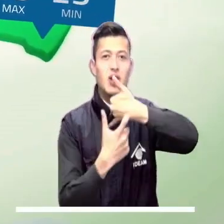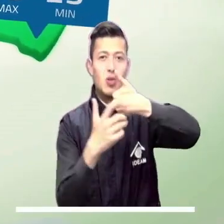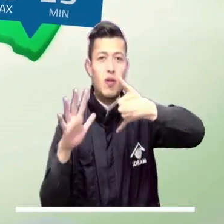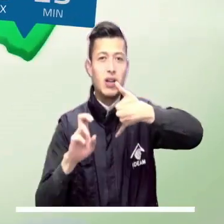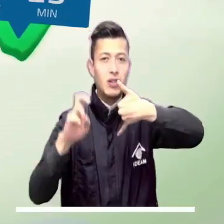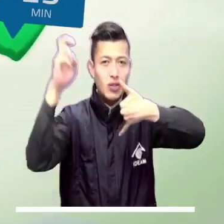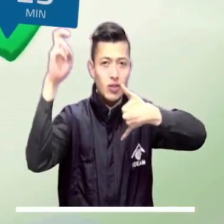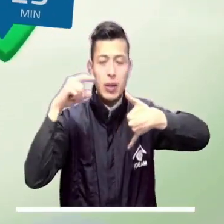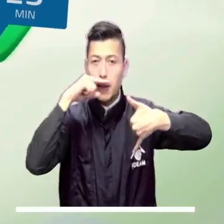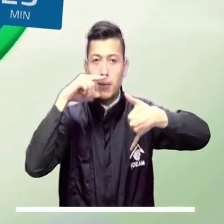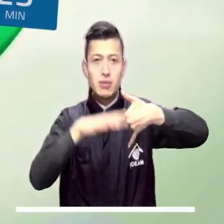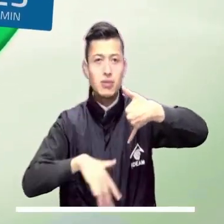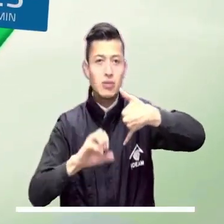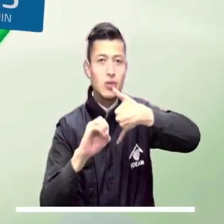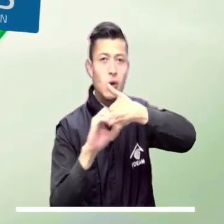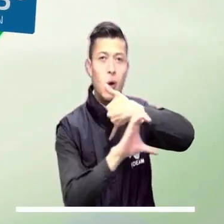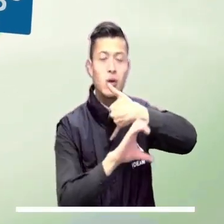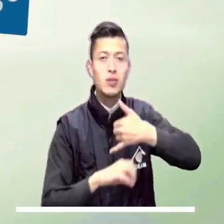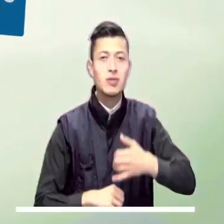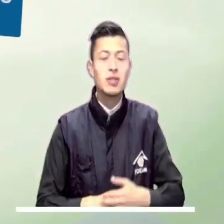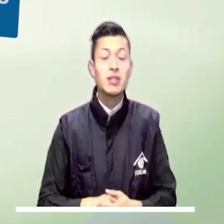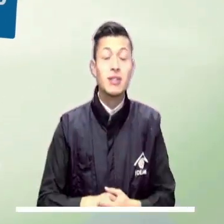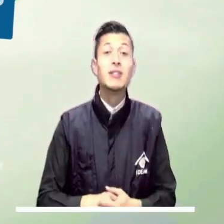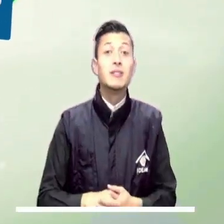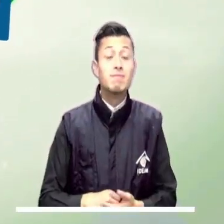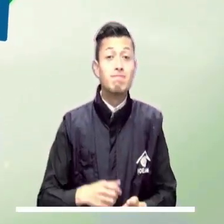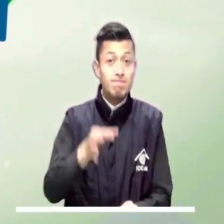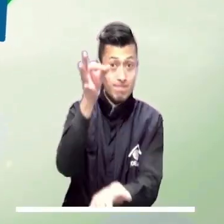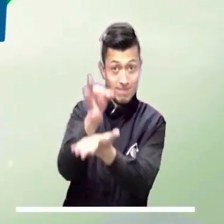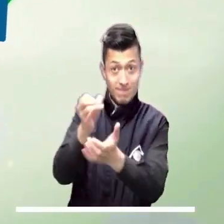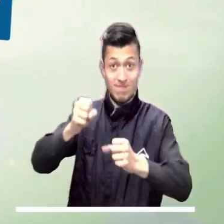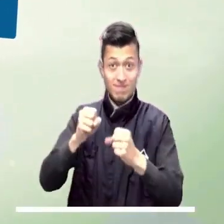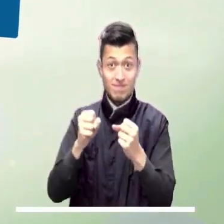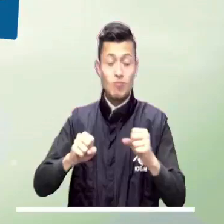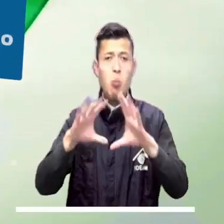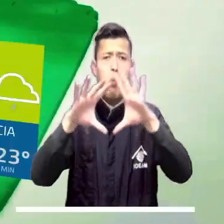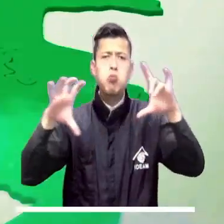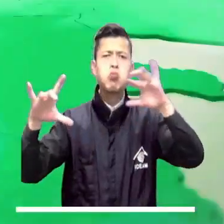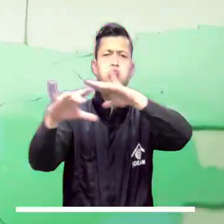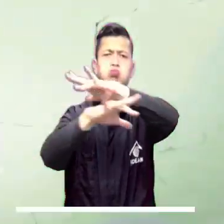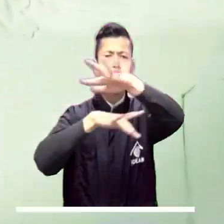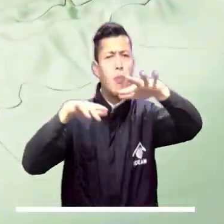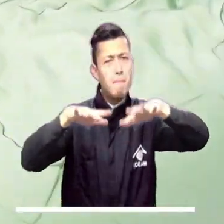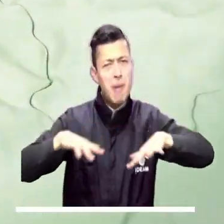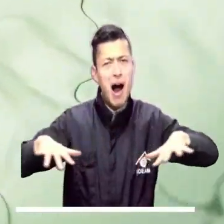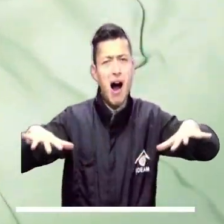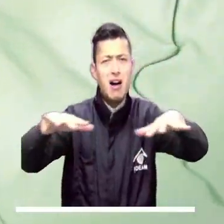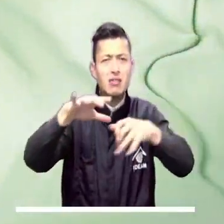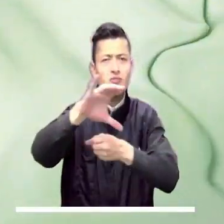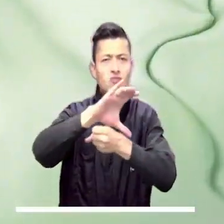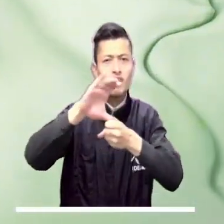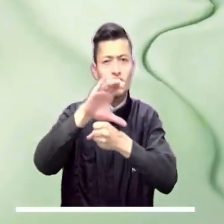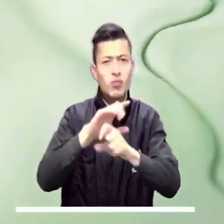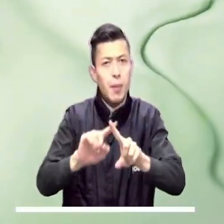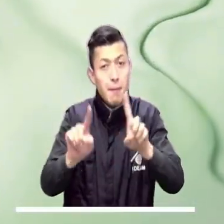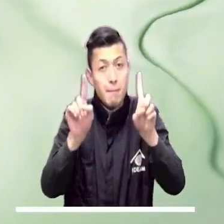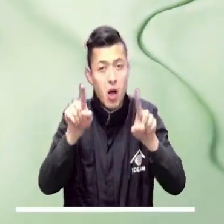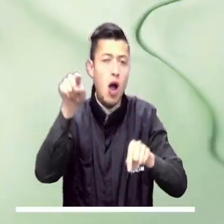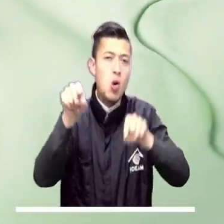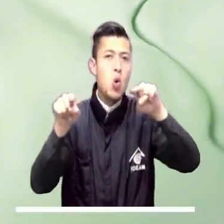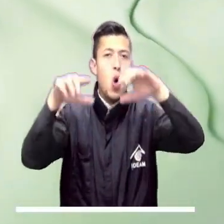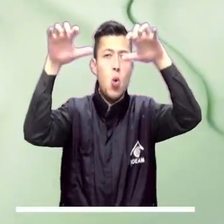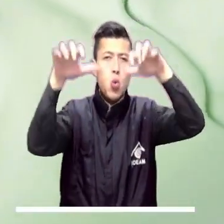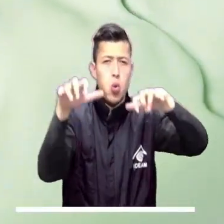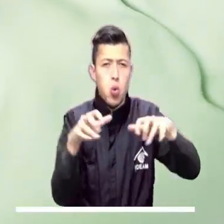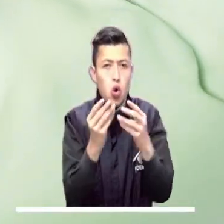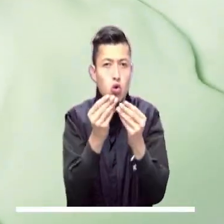de Caquetá, Putumayo, norte de Guaviare y oriente de Amazonas. En la capital del país se advierte alta nubosidad sobre la mayor